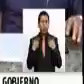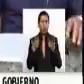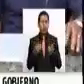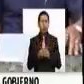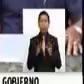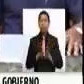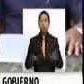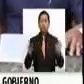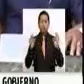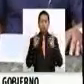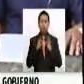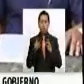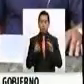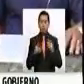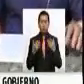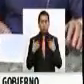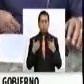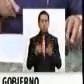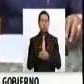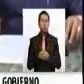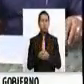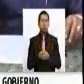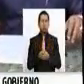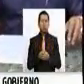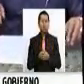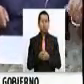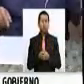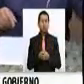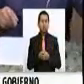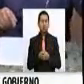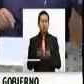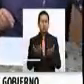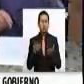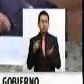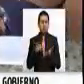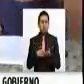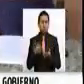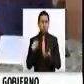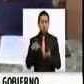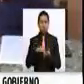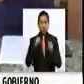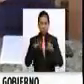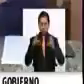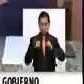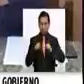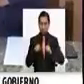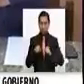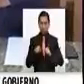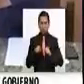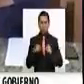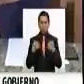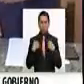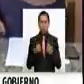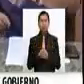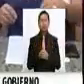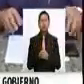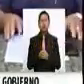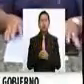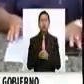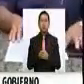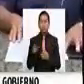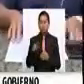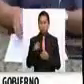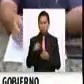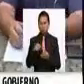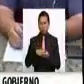importantes de alto impacto que nos han permitido secuestrar respectivamente pasta